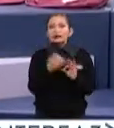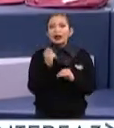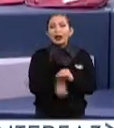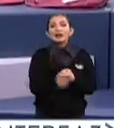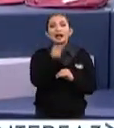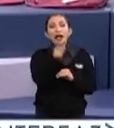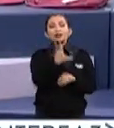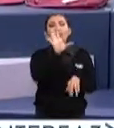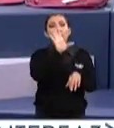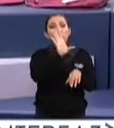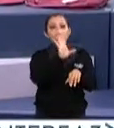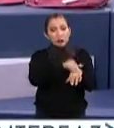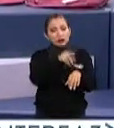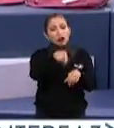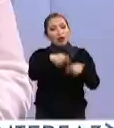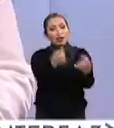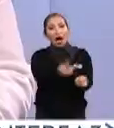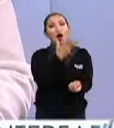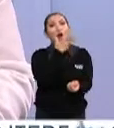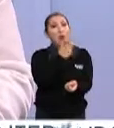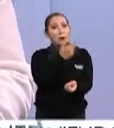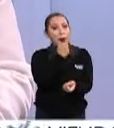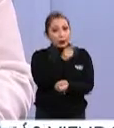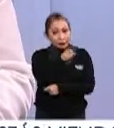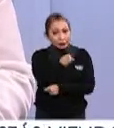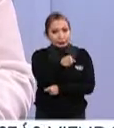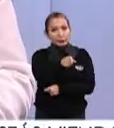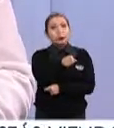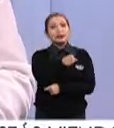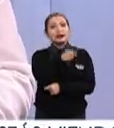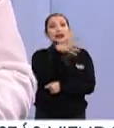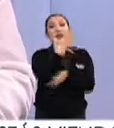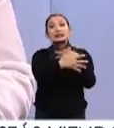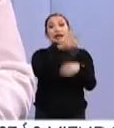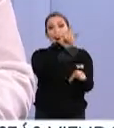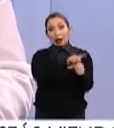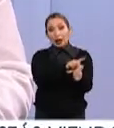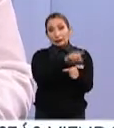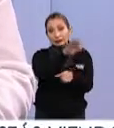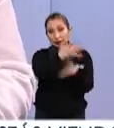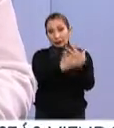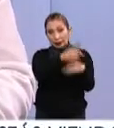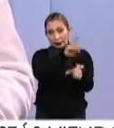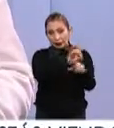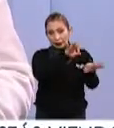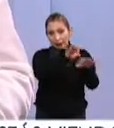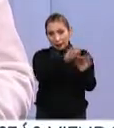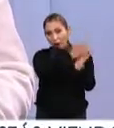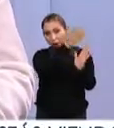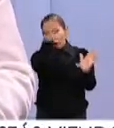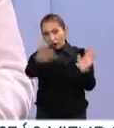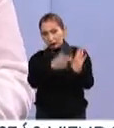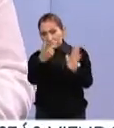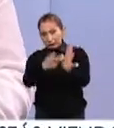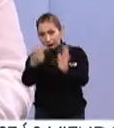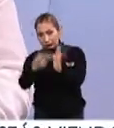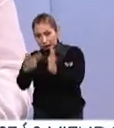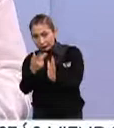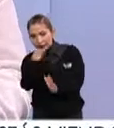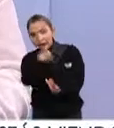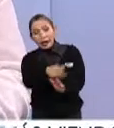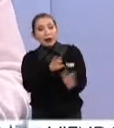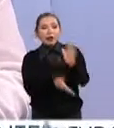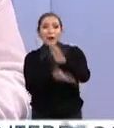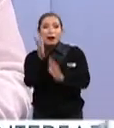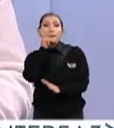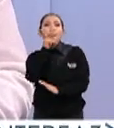es? Es una prestación que se le otorga a los varones por 15 días, 15 días laborales y consecutivos, que se van